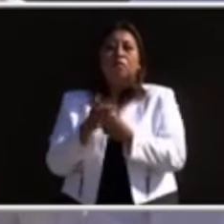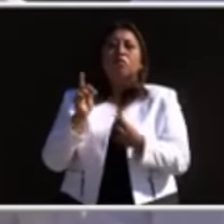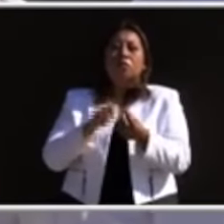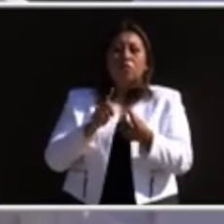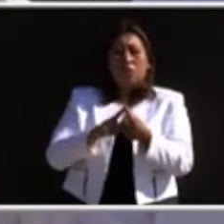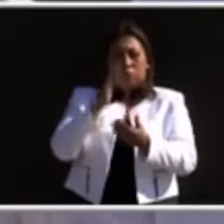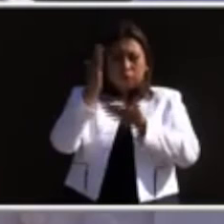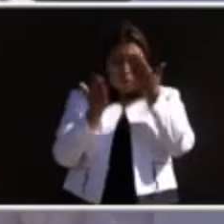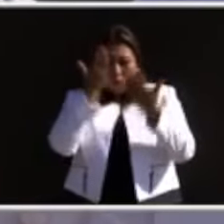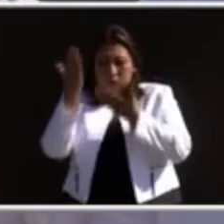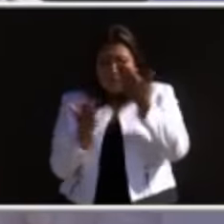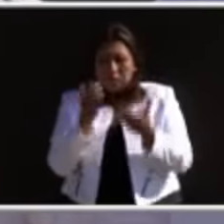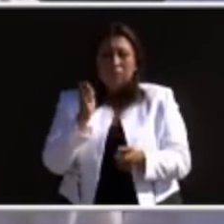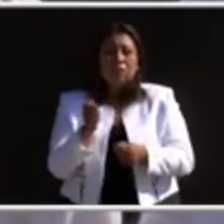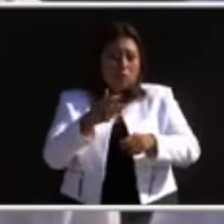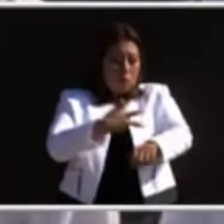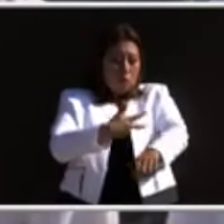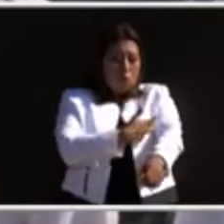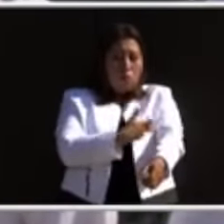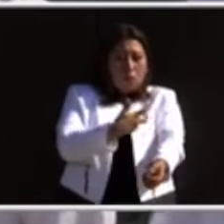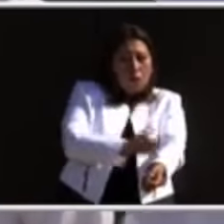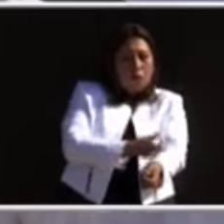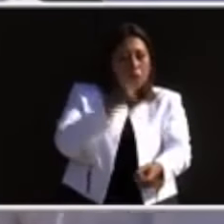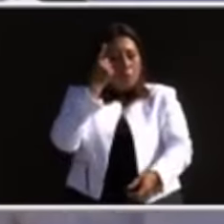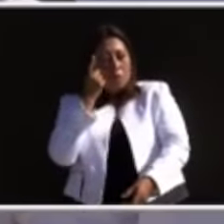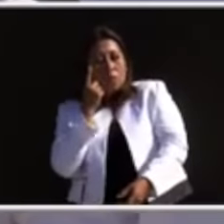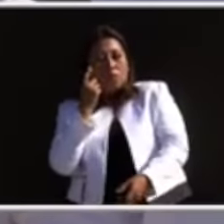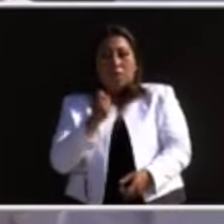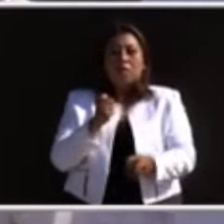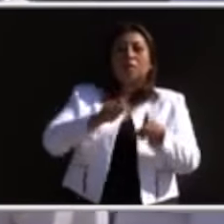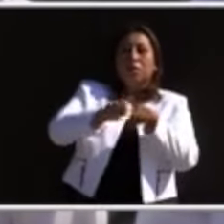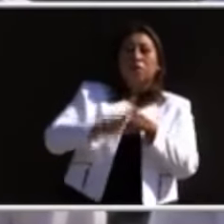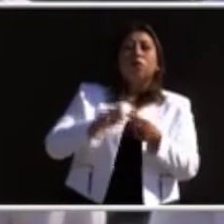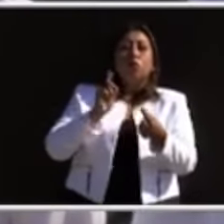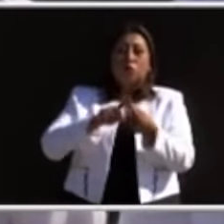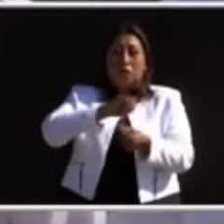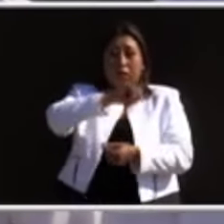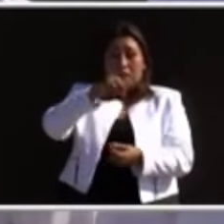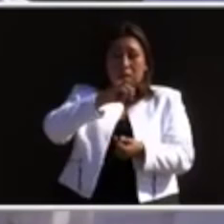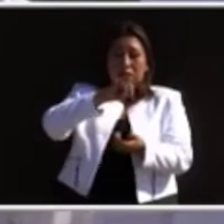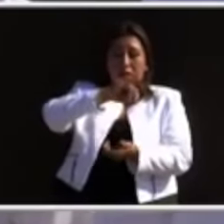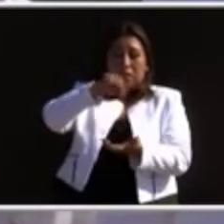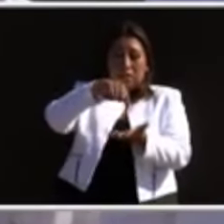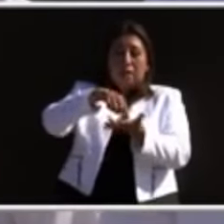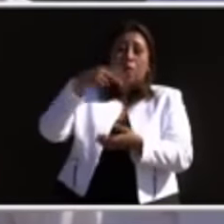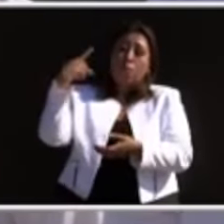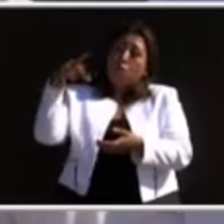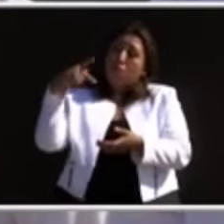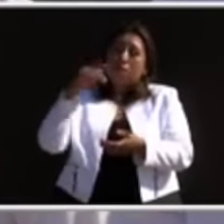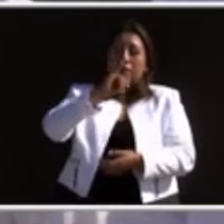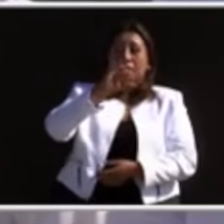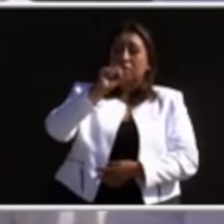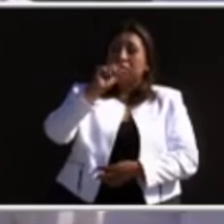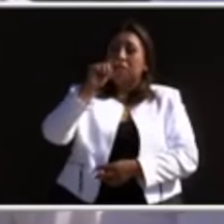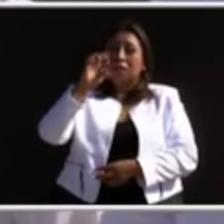anestesiología y en desarrollo humano. Ha sido subdelegada médica en la delegación del ISSSTE en Puebla, directora de